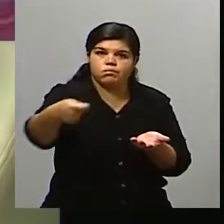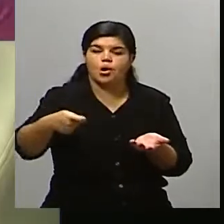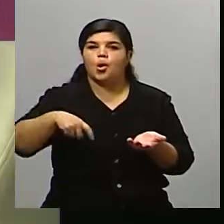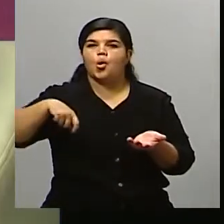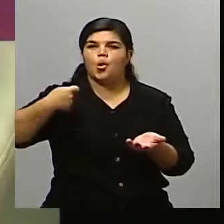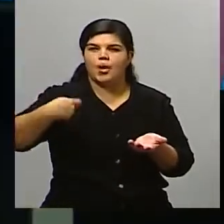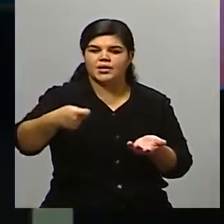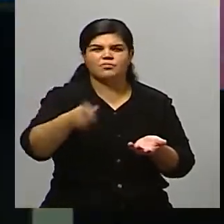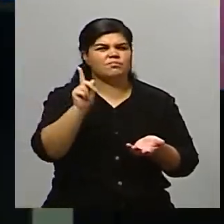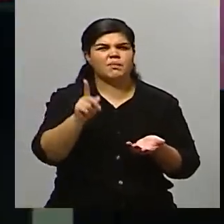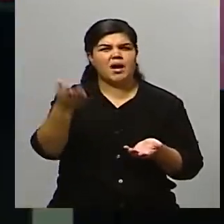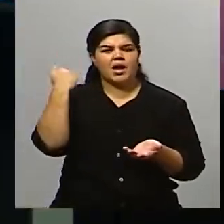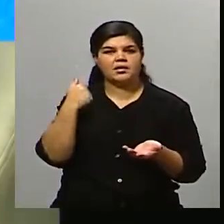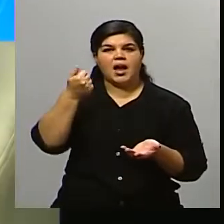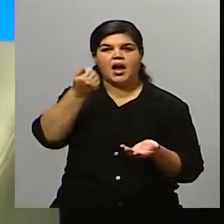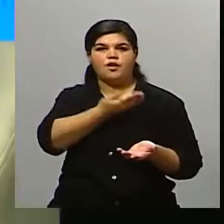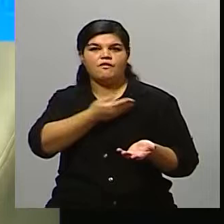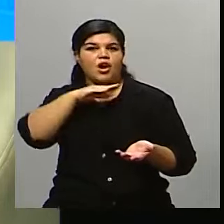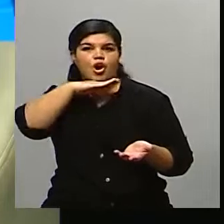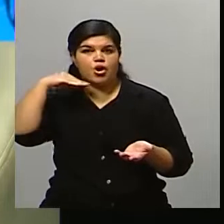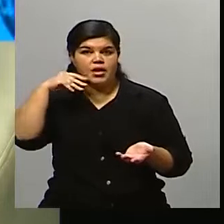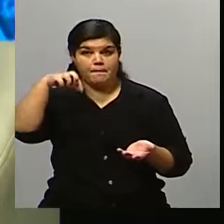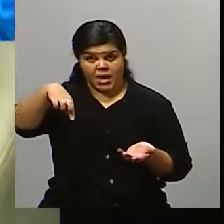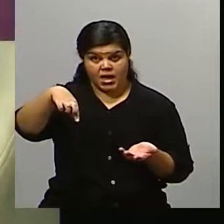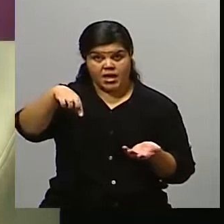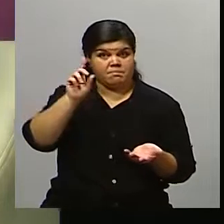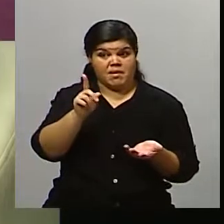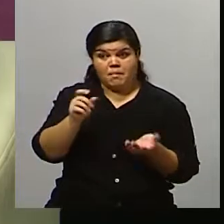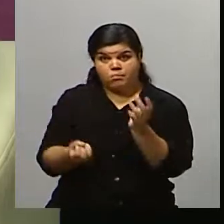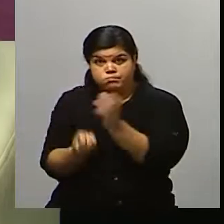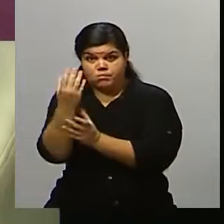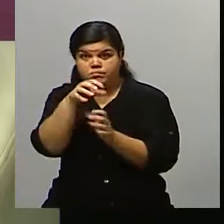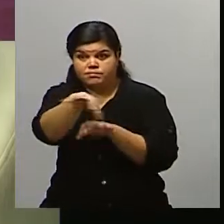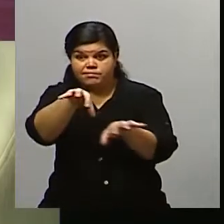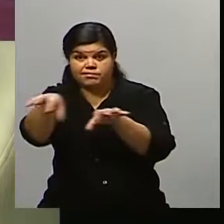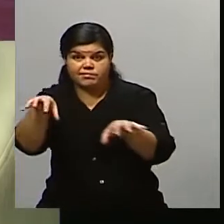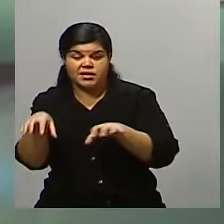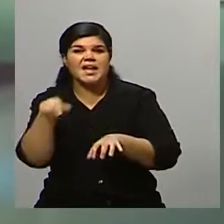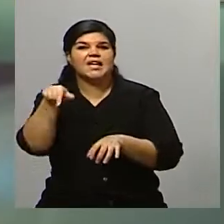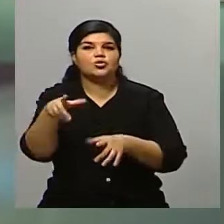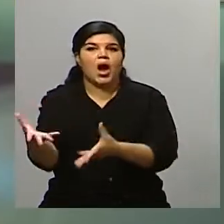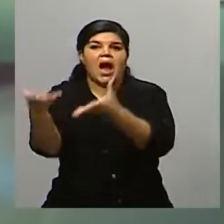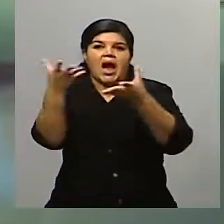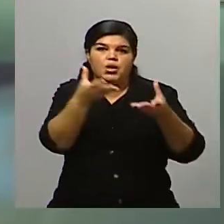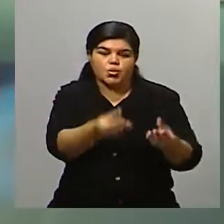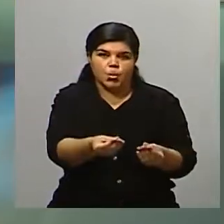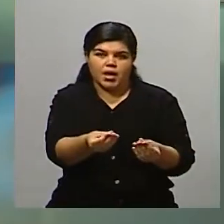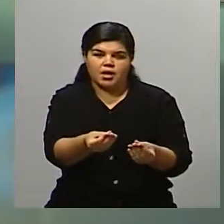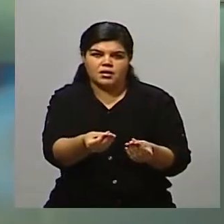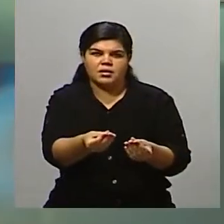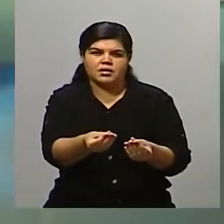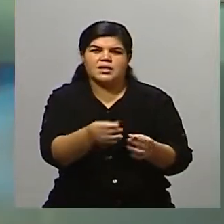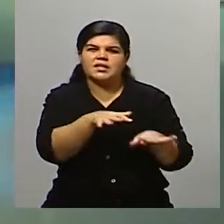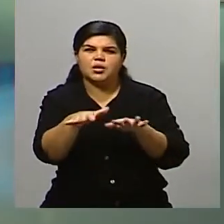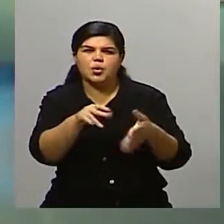que existían en Argentina, permitieron primero salir de una situación bastante compleja en